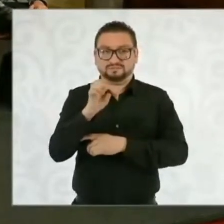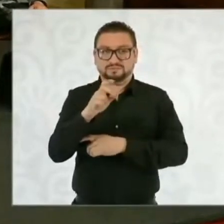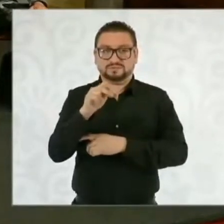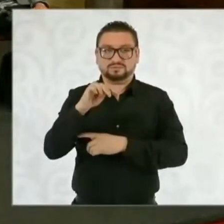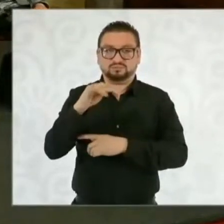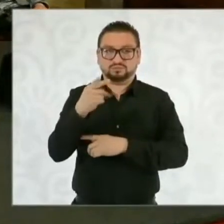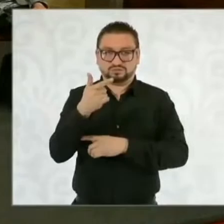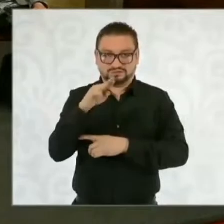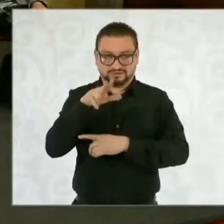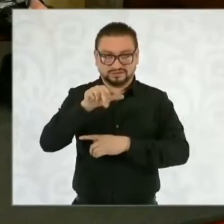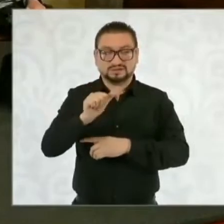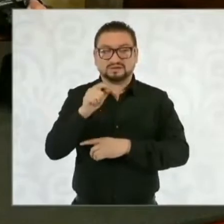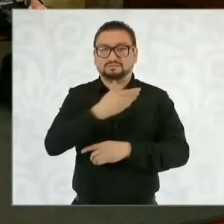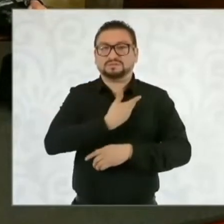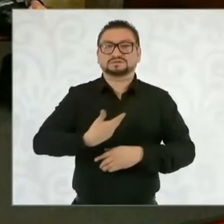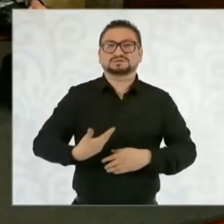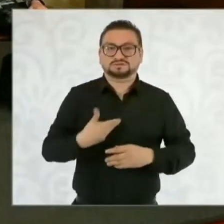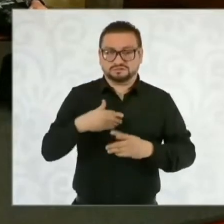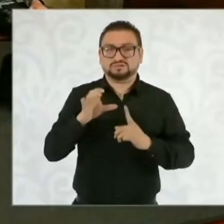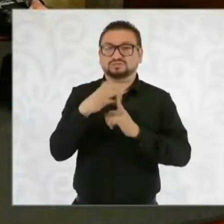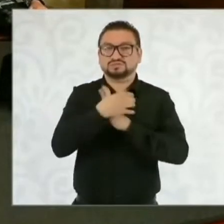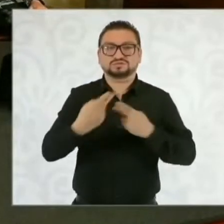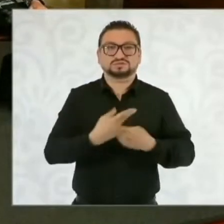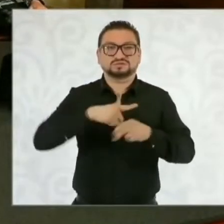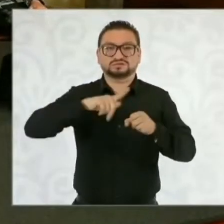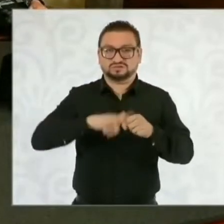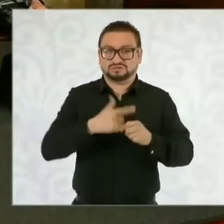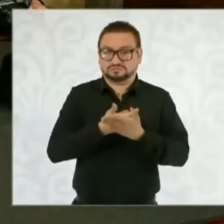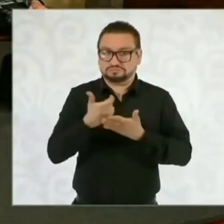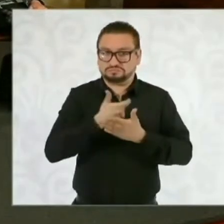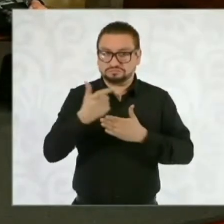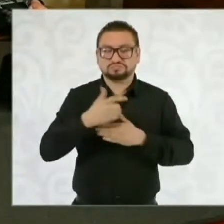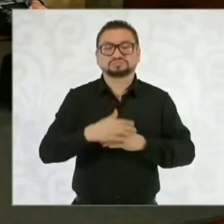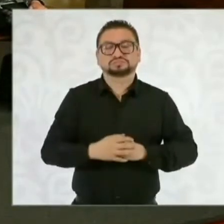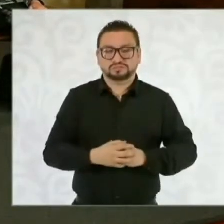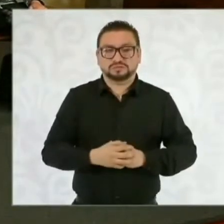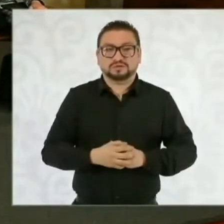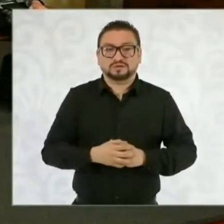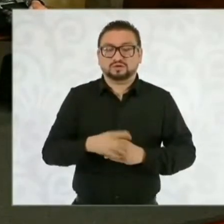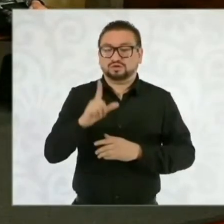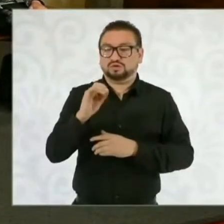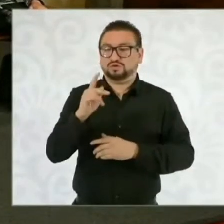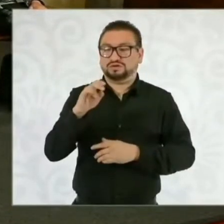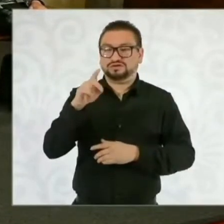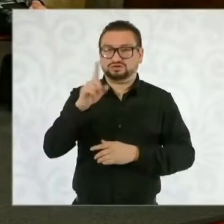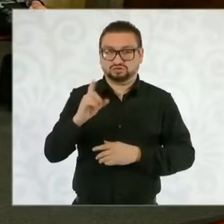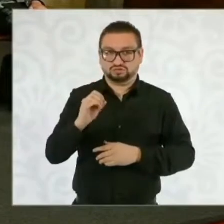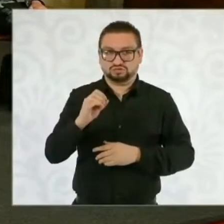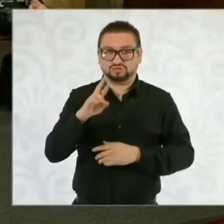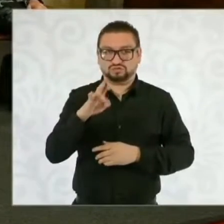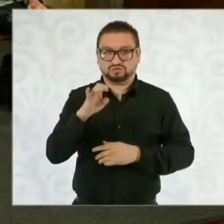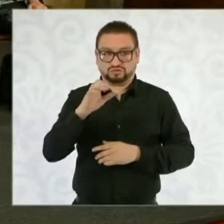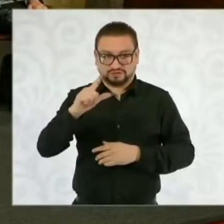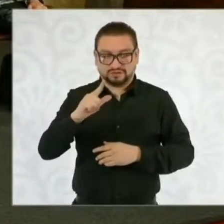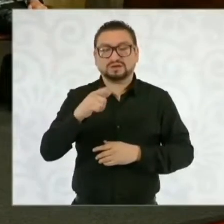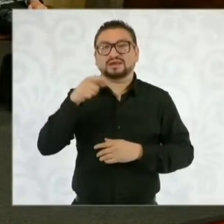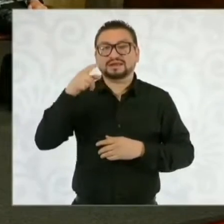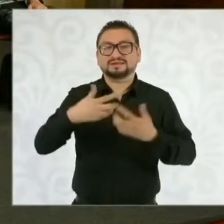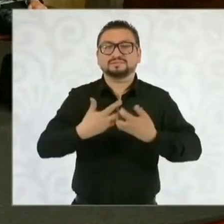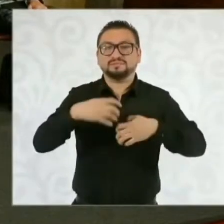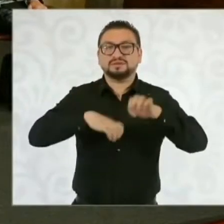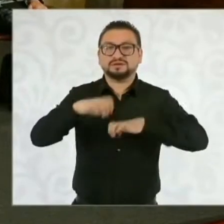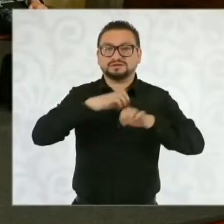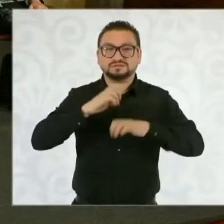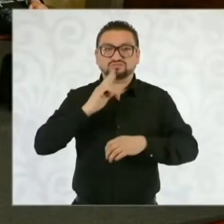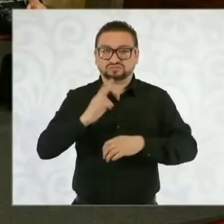Munguía Corella, presidente de la Comisión Nacional de Salarios Mínimos. Lorenzo Roel Hernández, vocero del sector